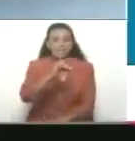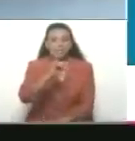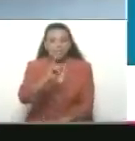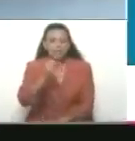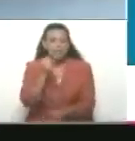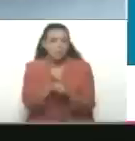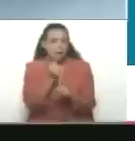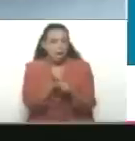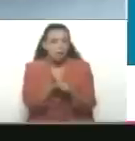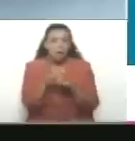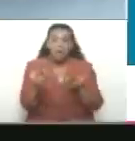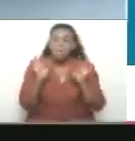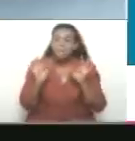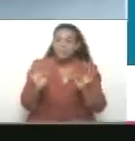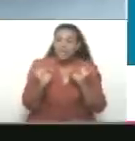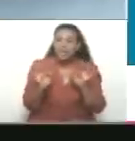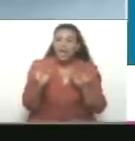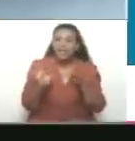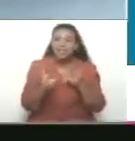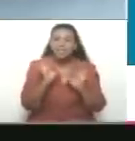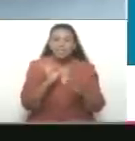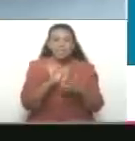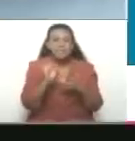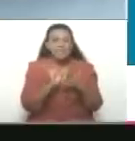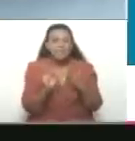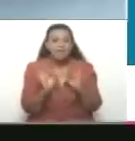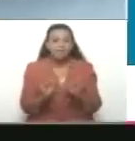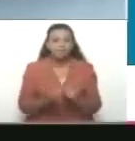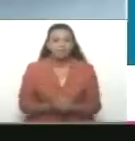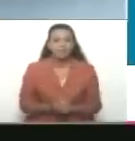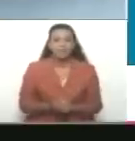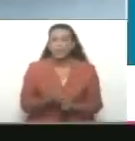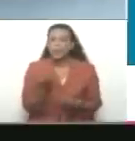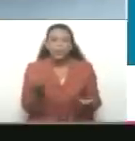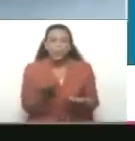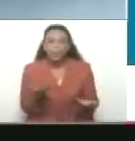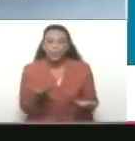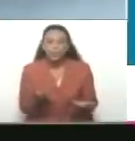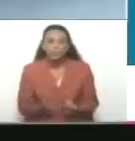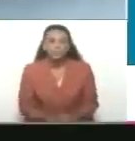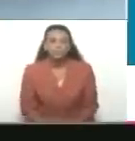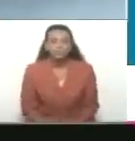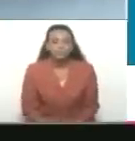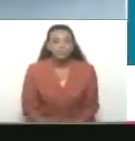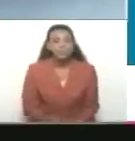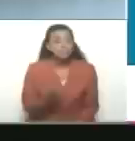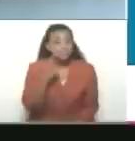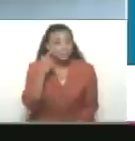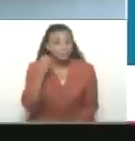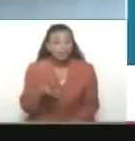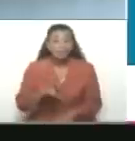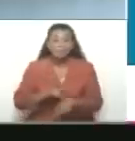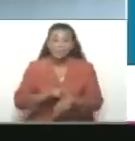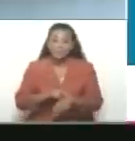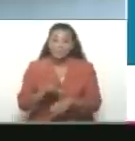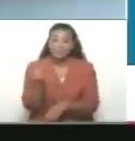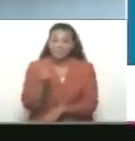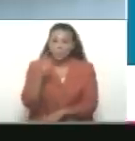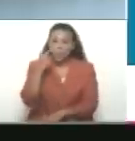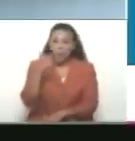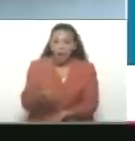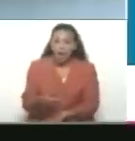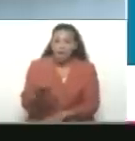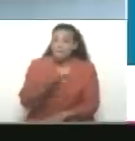cirujanos especialistas en todas las áreas qué cosa tan bonita y puedo decir que la medicina venezolana